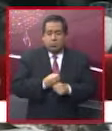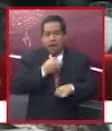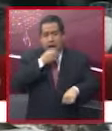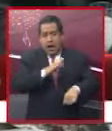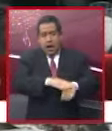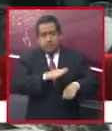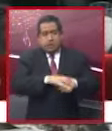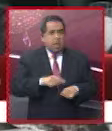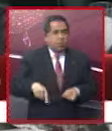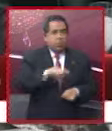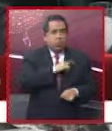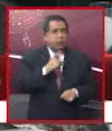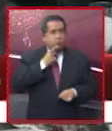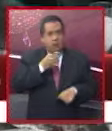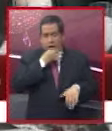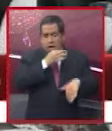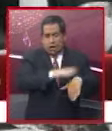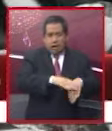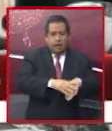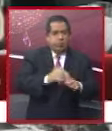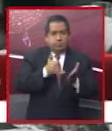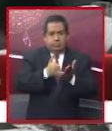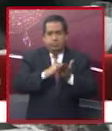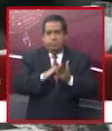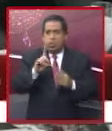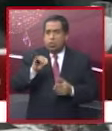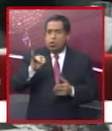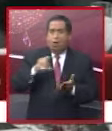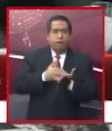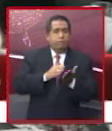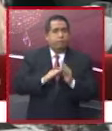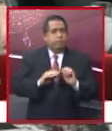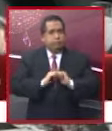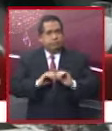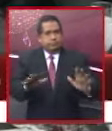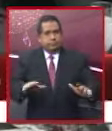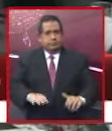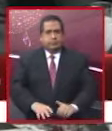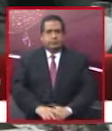Comuníquese a la Cámara de Diputados, publíquese en el Diario Oficial de la Federación.